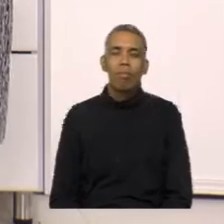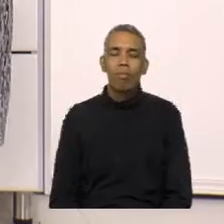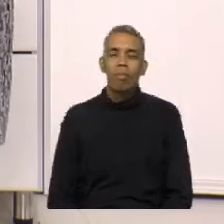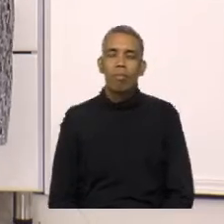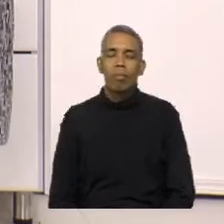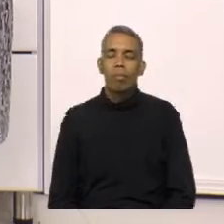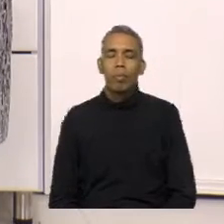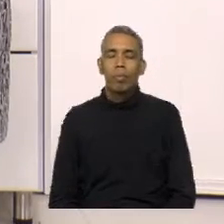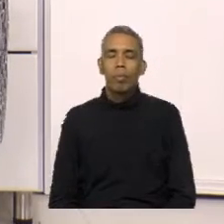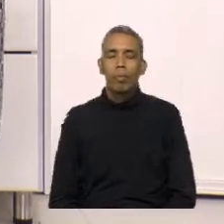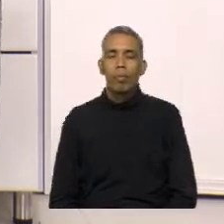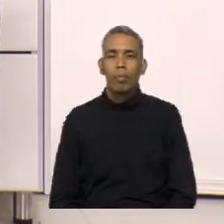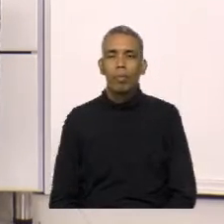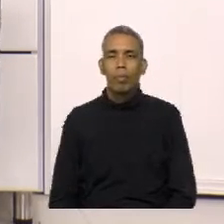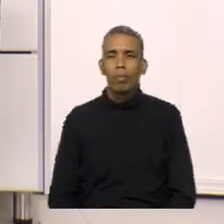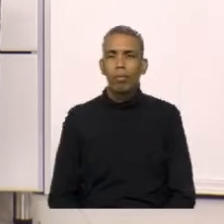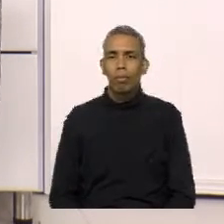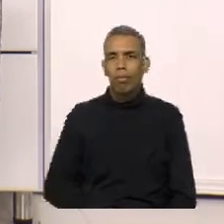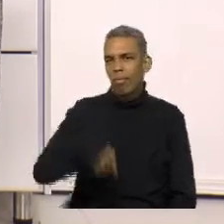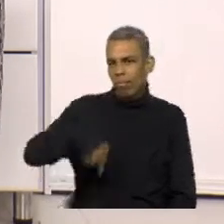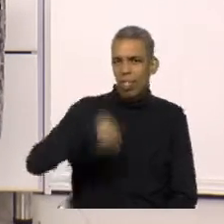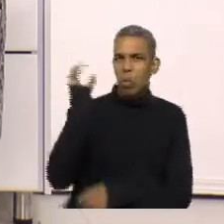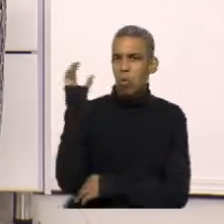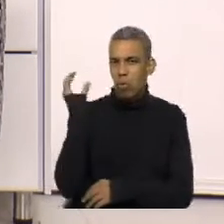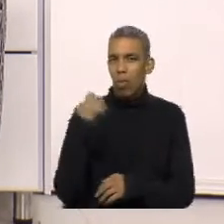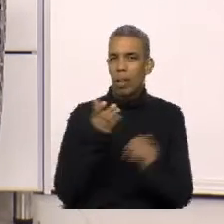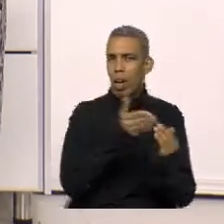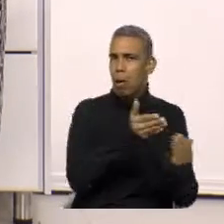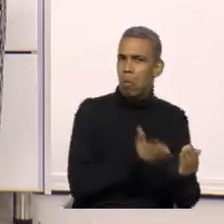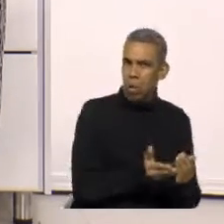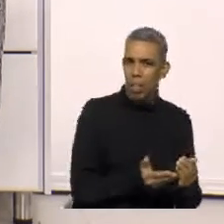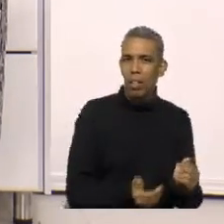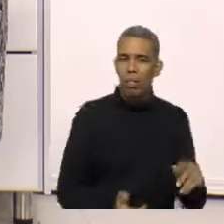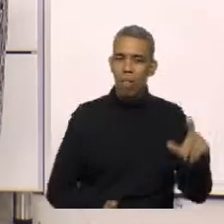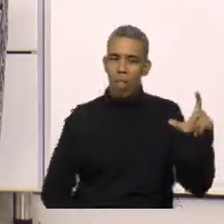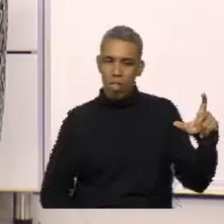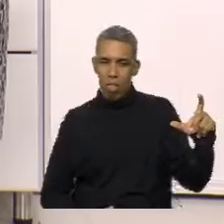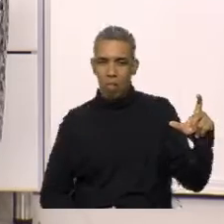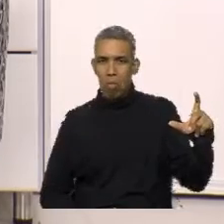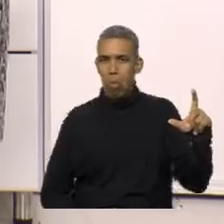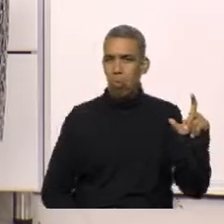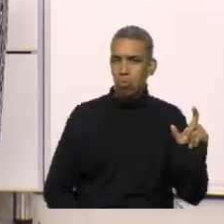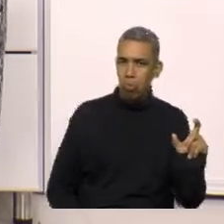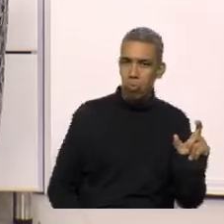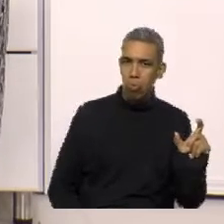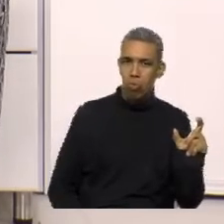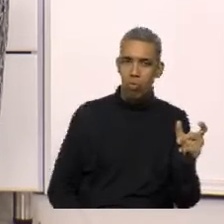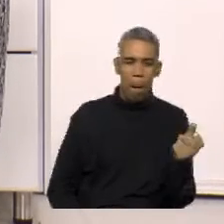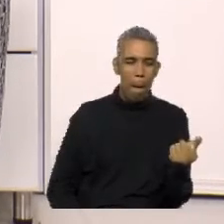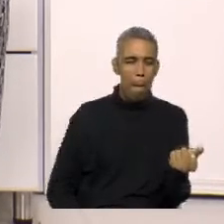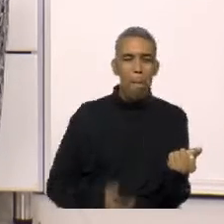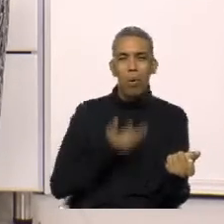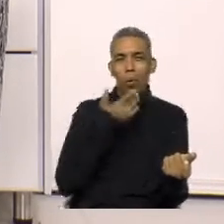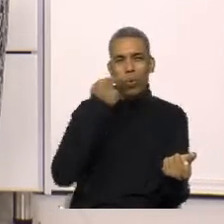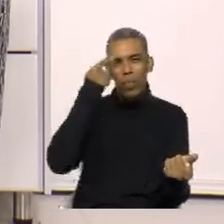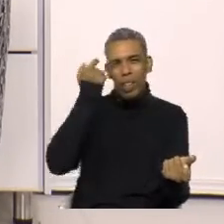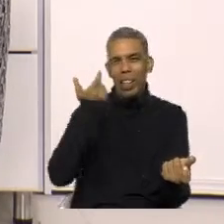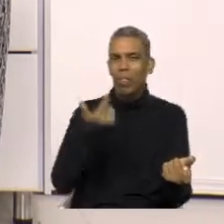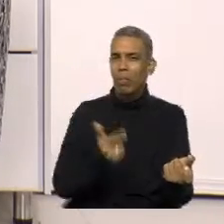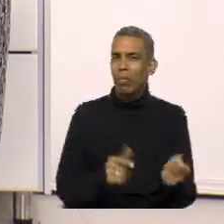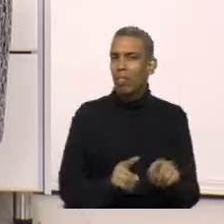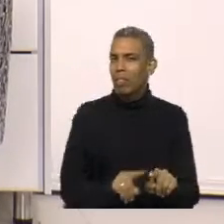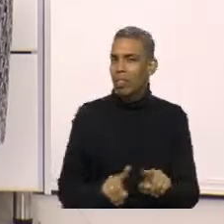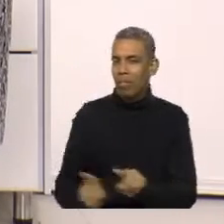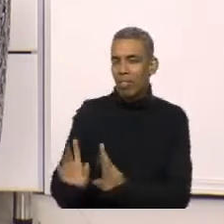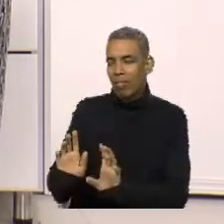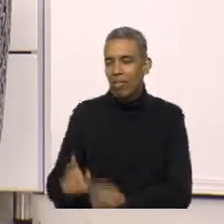Acá pues tenemos muchas variedades de aguacate. Algunas con buen sabor, otras toca realzarles. Ya listo, acá quedó ya el